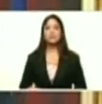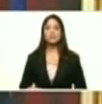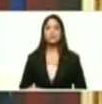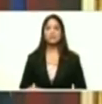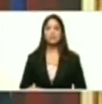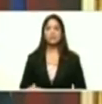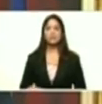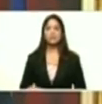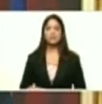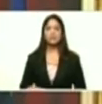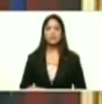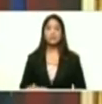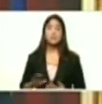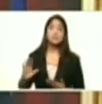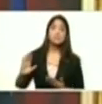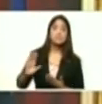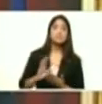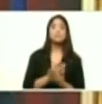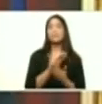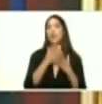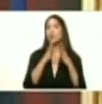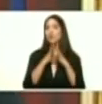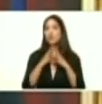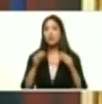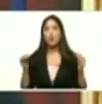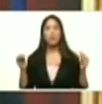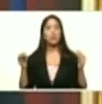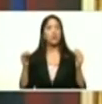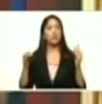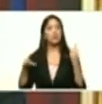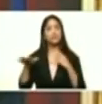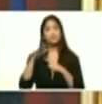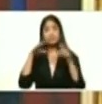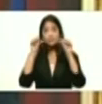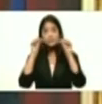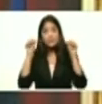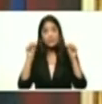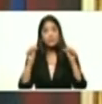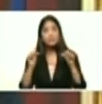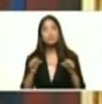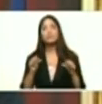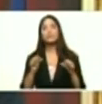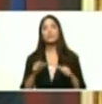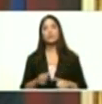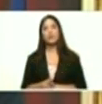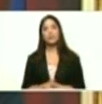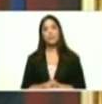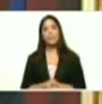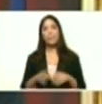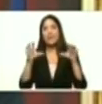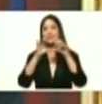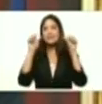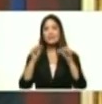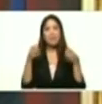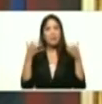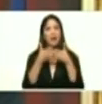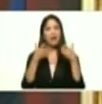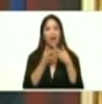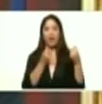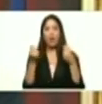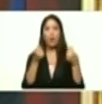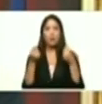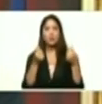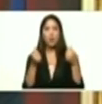desmontar todos los subsistemas y subsistemas de la guerra económica